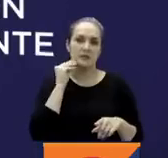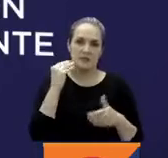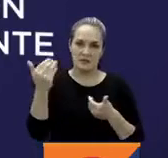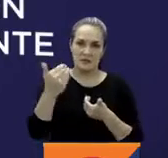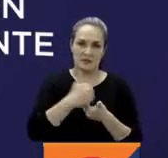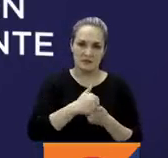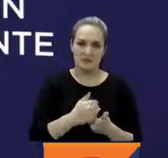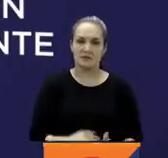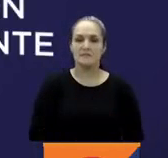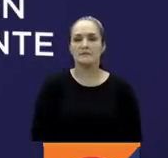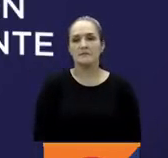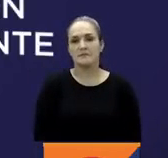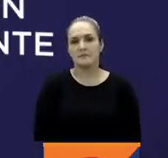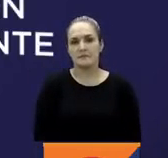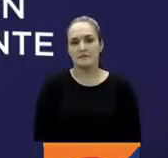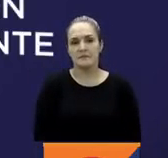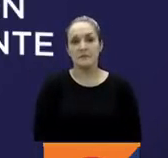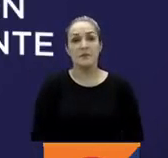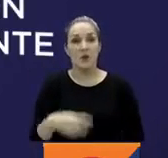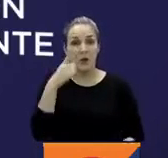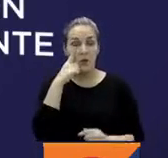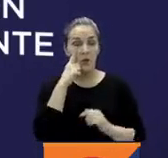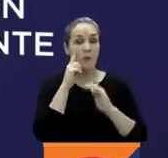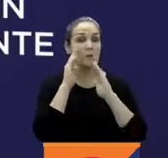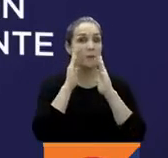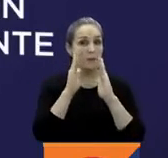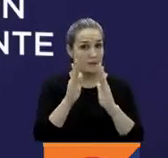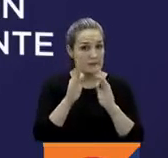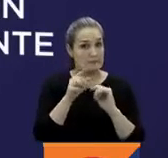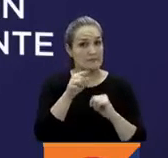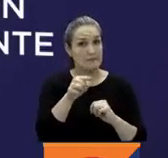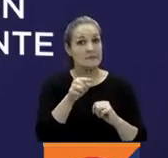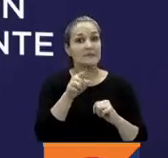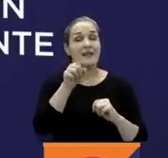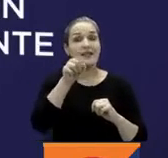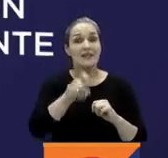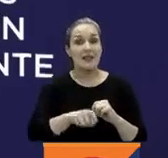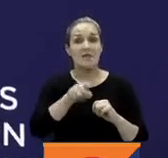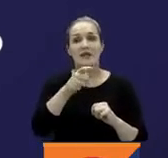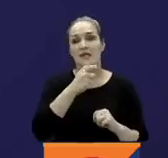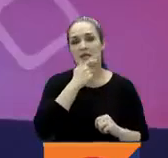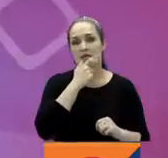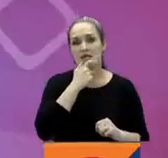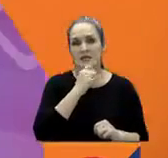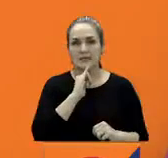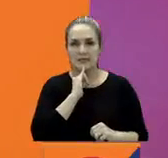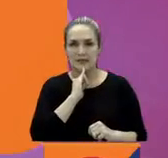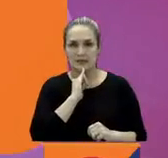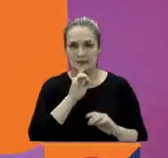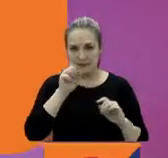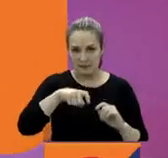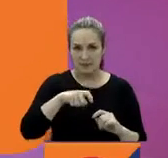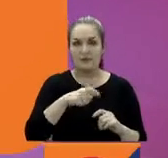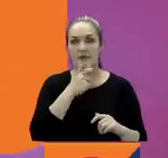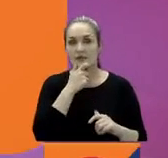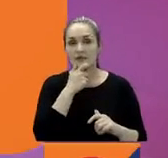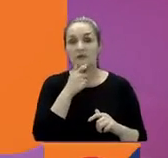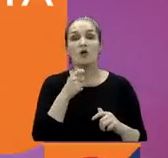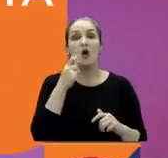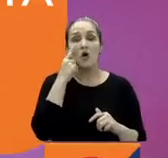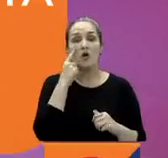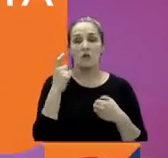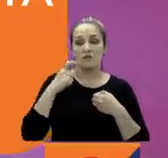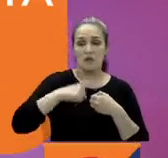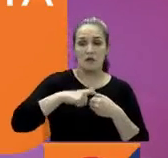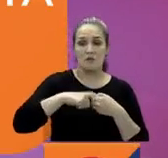experiencia laboral en el área. Pilas, porque para algunas vacantes es indispensable dominar el idioma inglés. Atentos, porque son